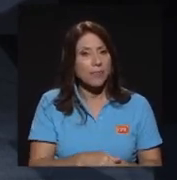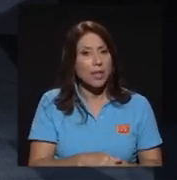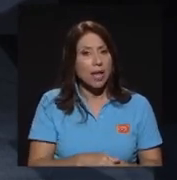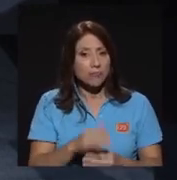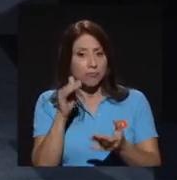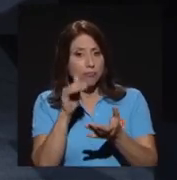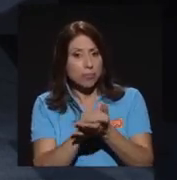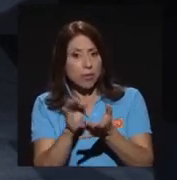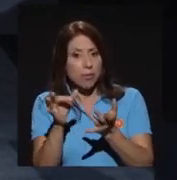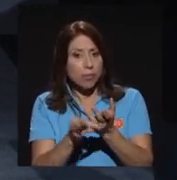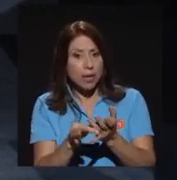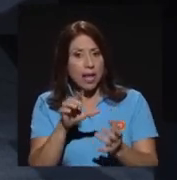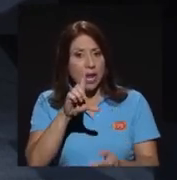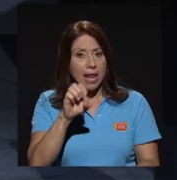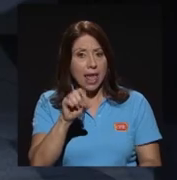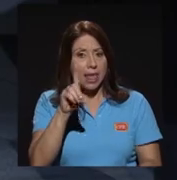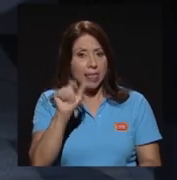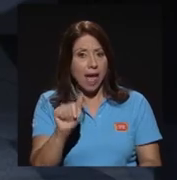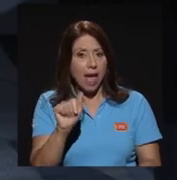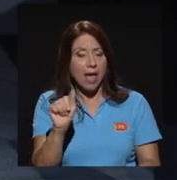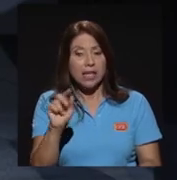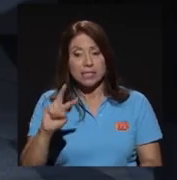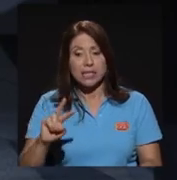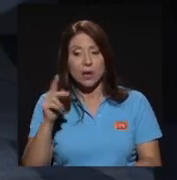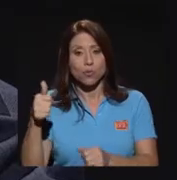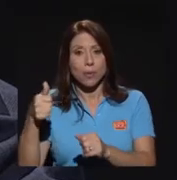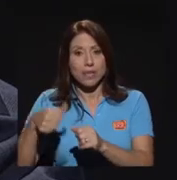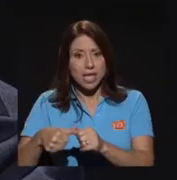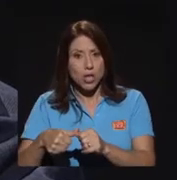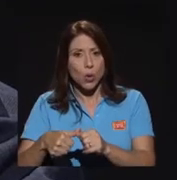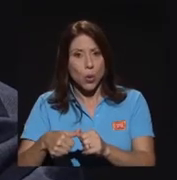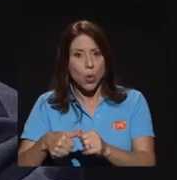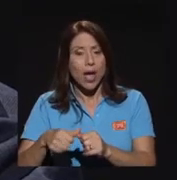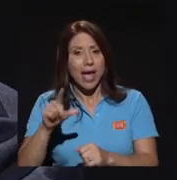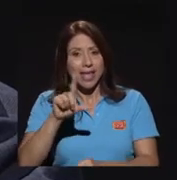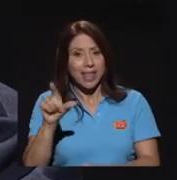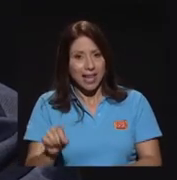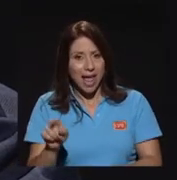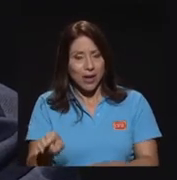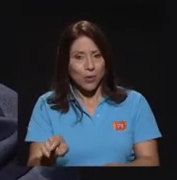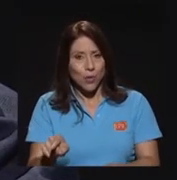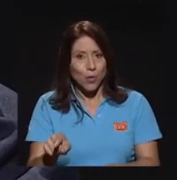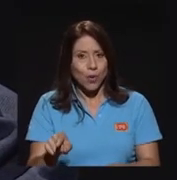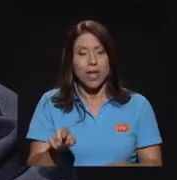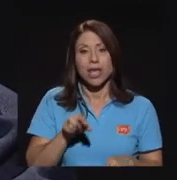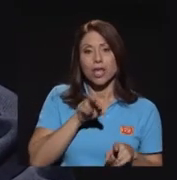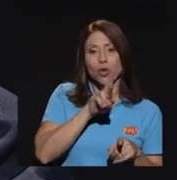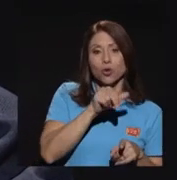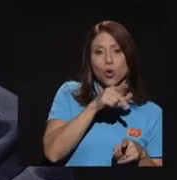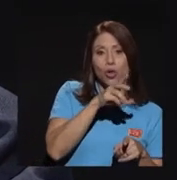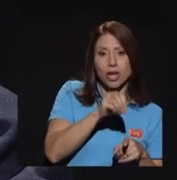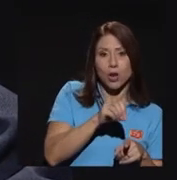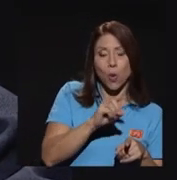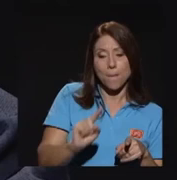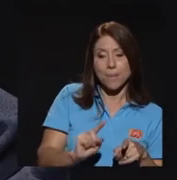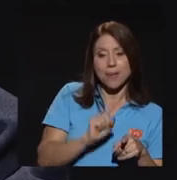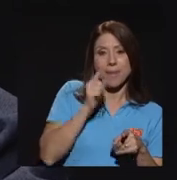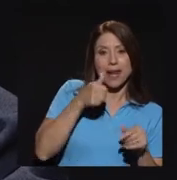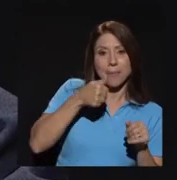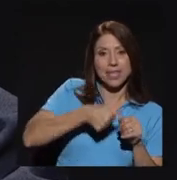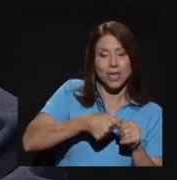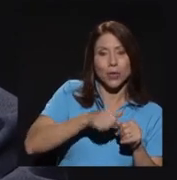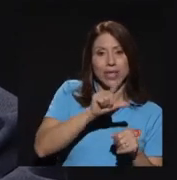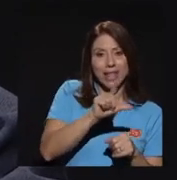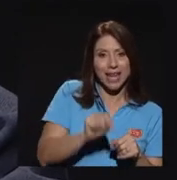la edad tiene como segundo apellido un apellido italiano hilo de mango tiene como primer apellido una seguido italiana sigla manera